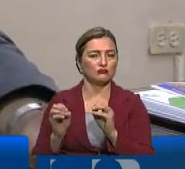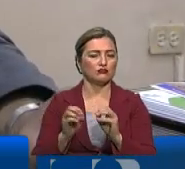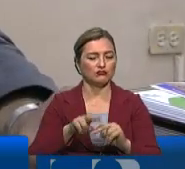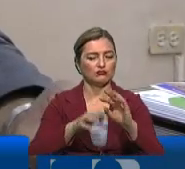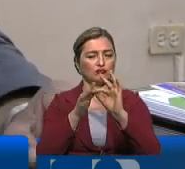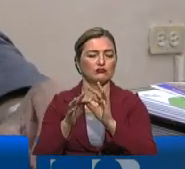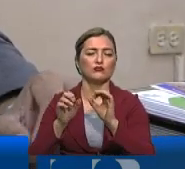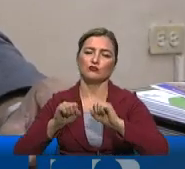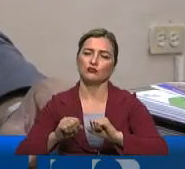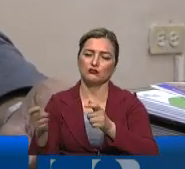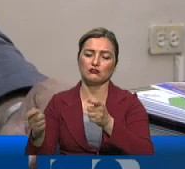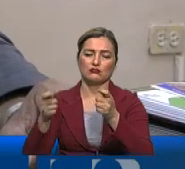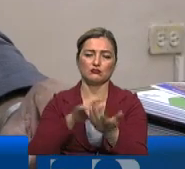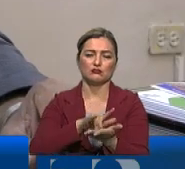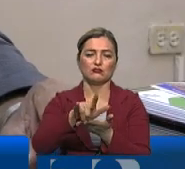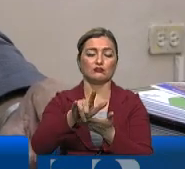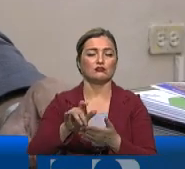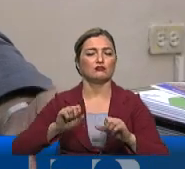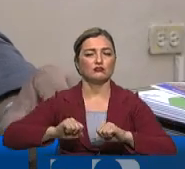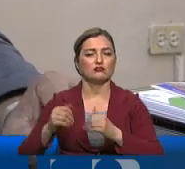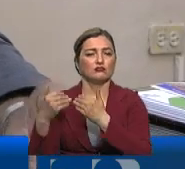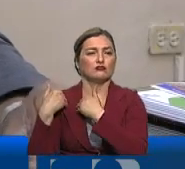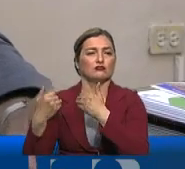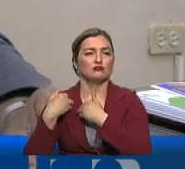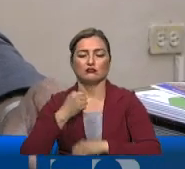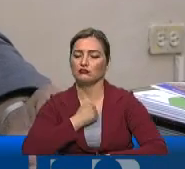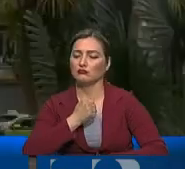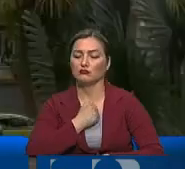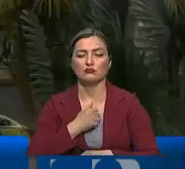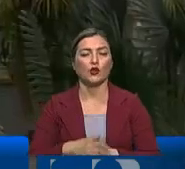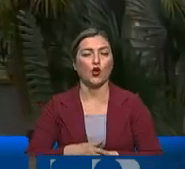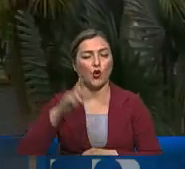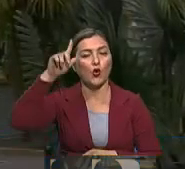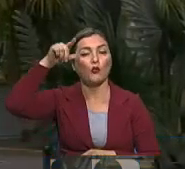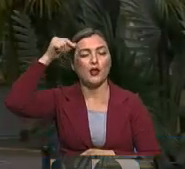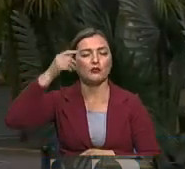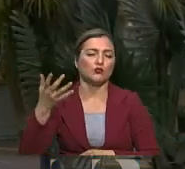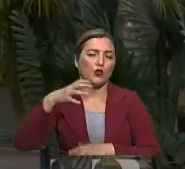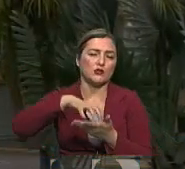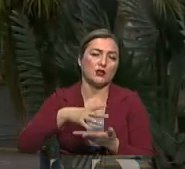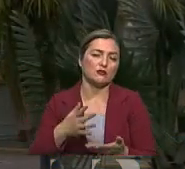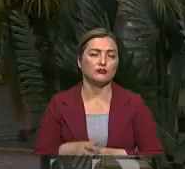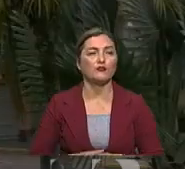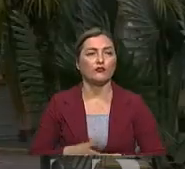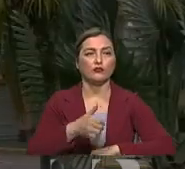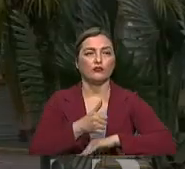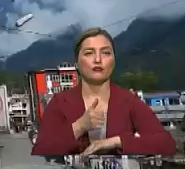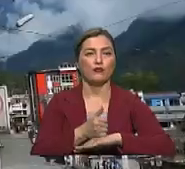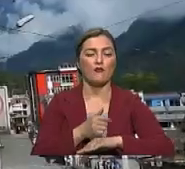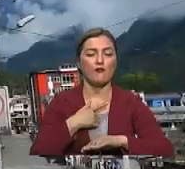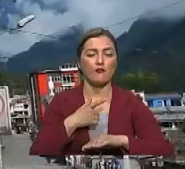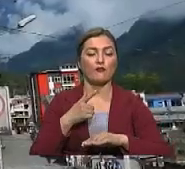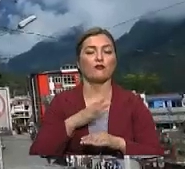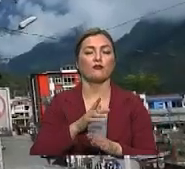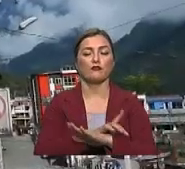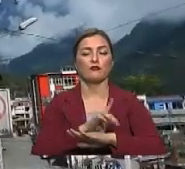reconstruido, nos puede entregar la pista de aviación para hacernos cargo nosotros como gobierno provincial. Por ahora, mientras las autoridades locales y la Dirección de Aviación